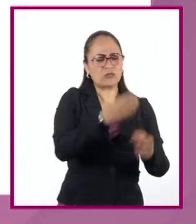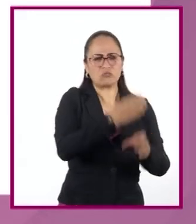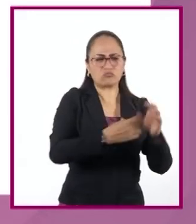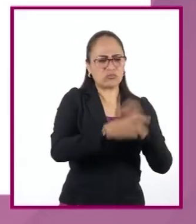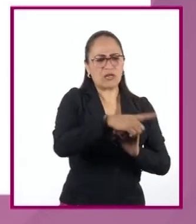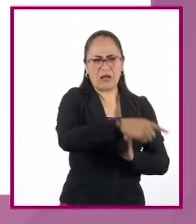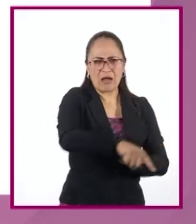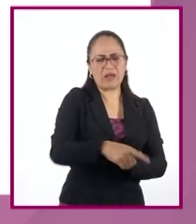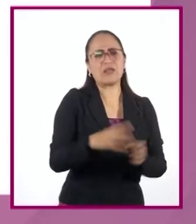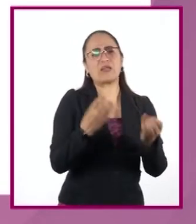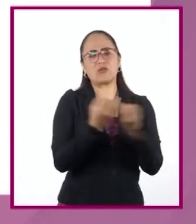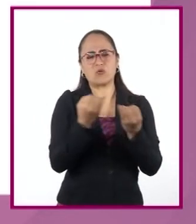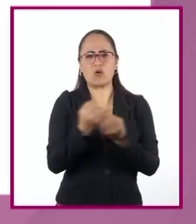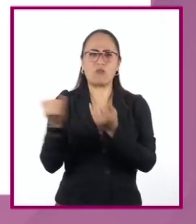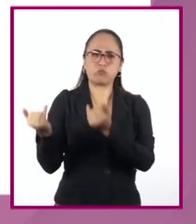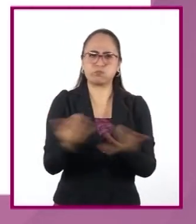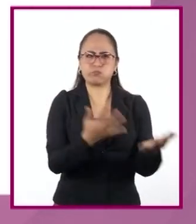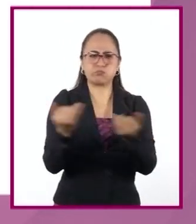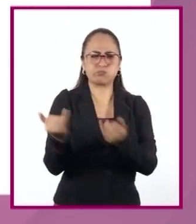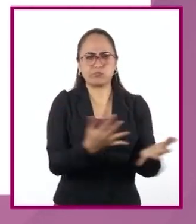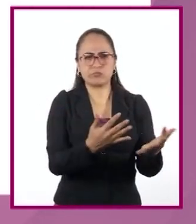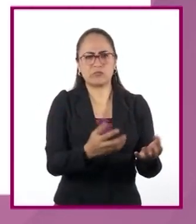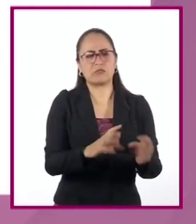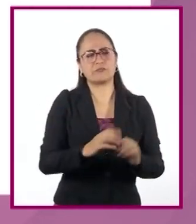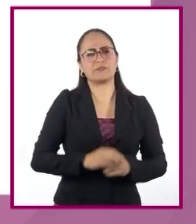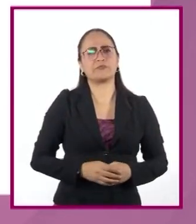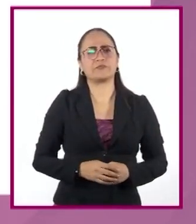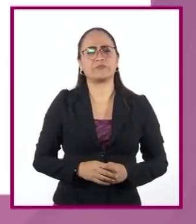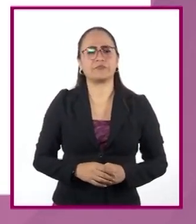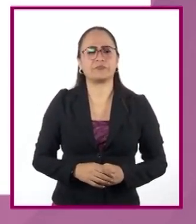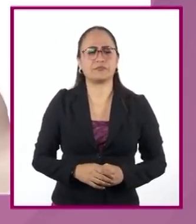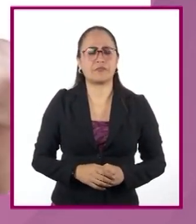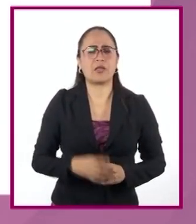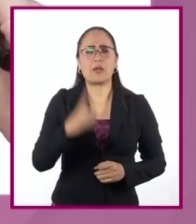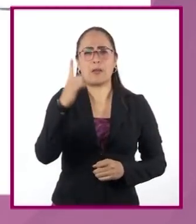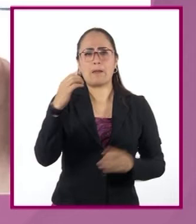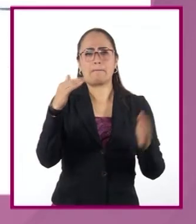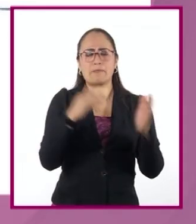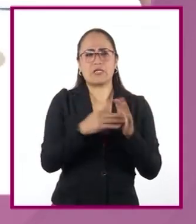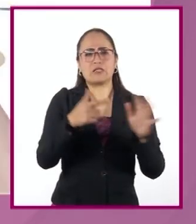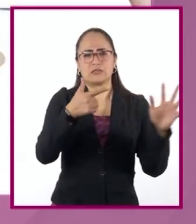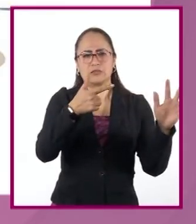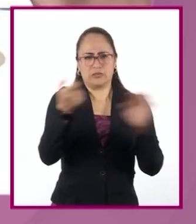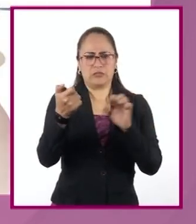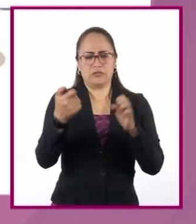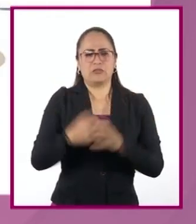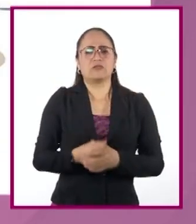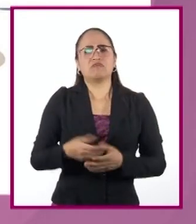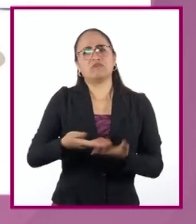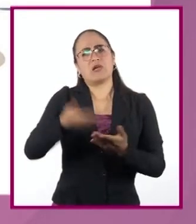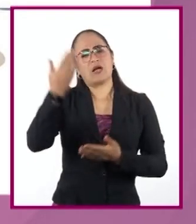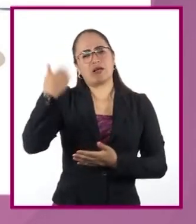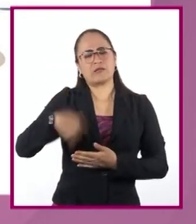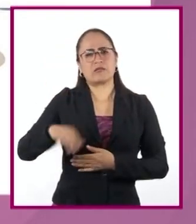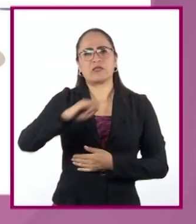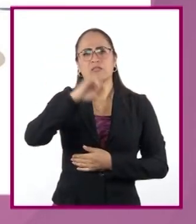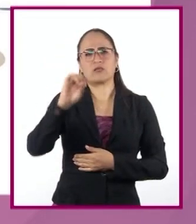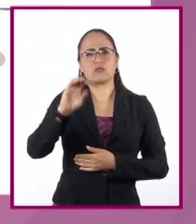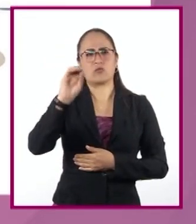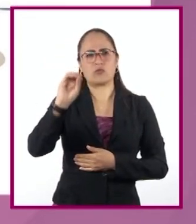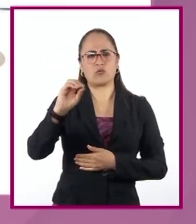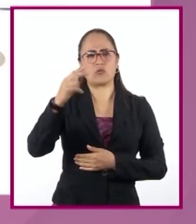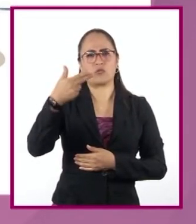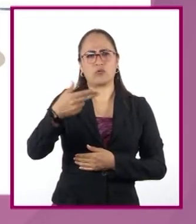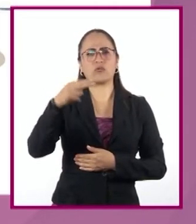nuevo mercado para sus exportaciones. En 1700, nuestro antepasado, John Cabot, emigró